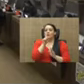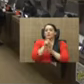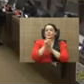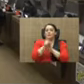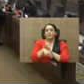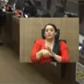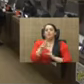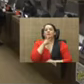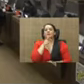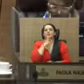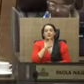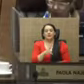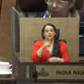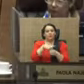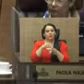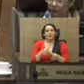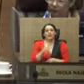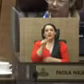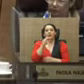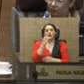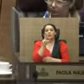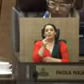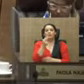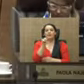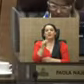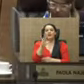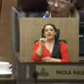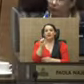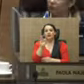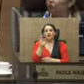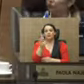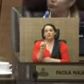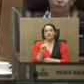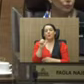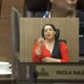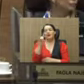diputada Acuña Castro por 11 minutos.